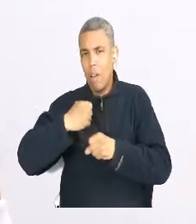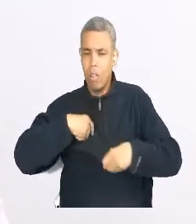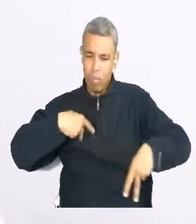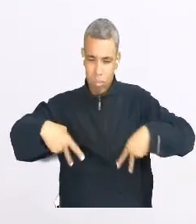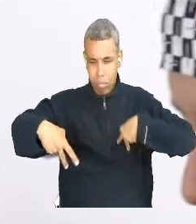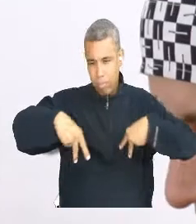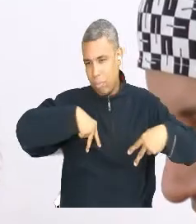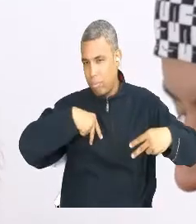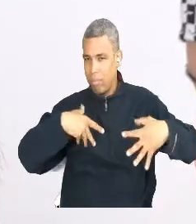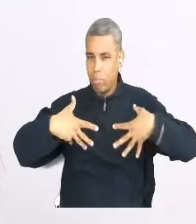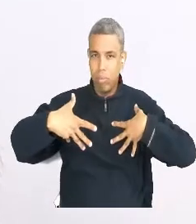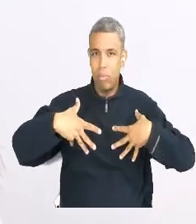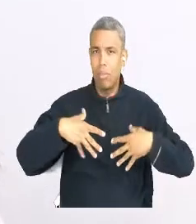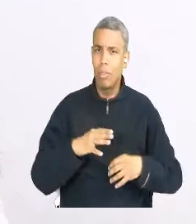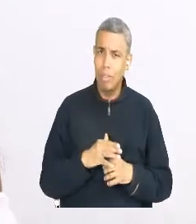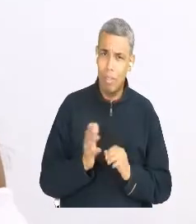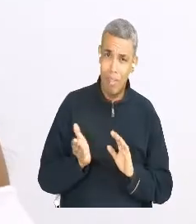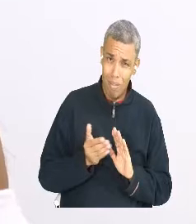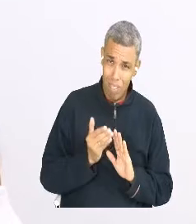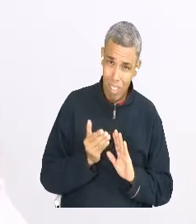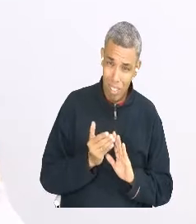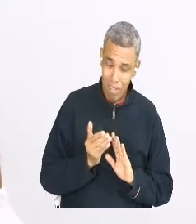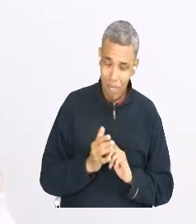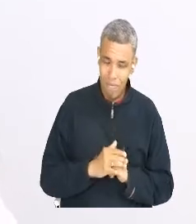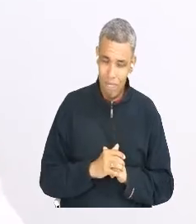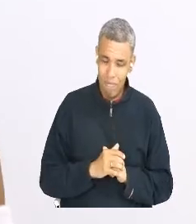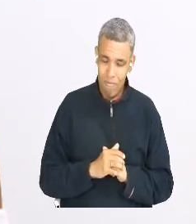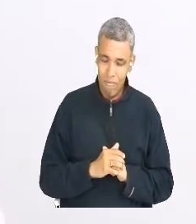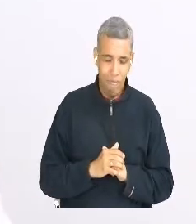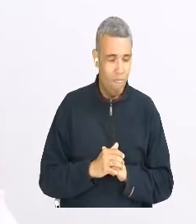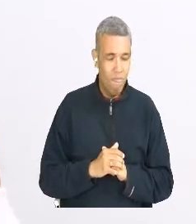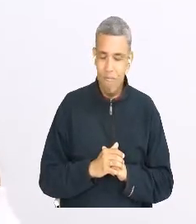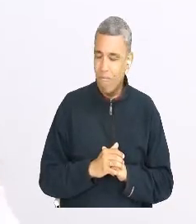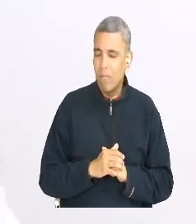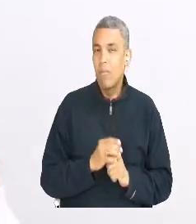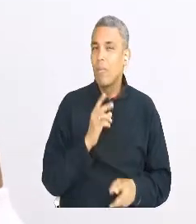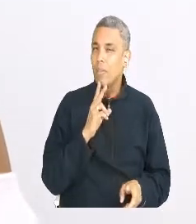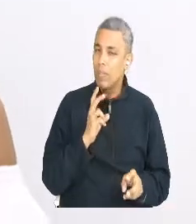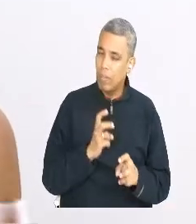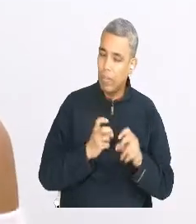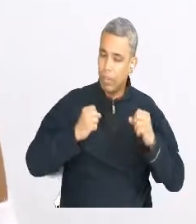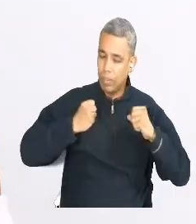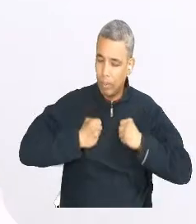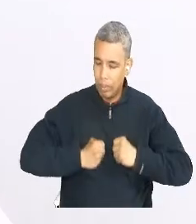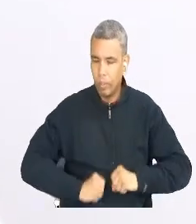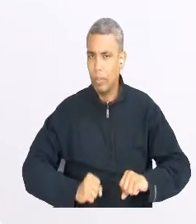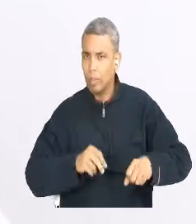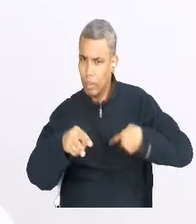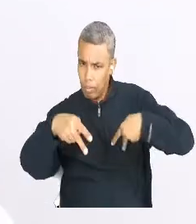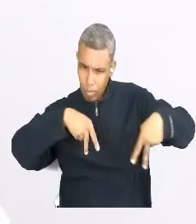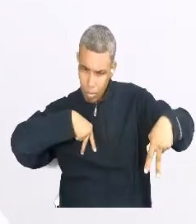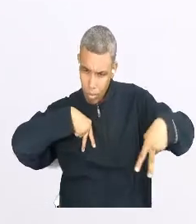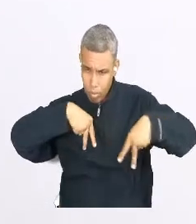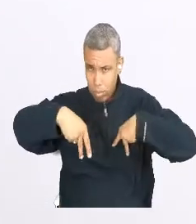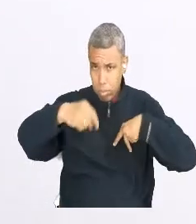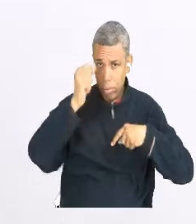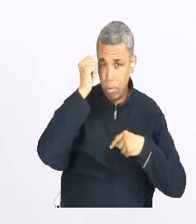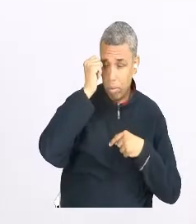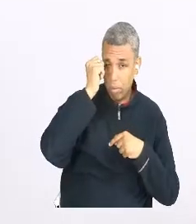de la palabra, porque no es fácil uno de pronto ir a representar o a interpretar un papel que en ocasiones